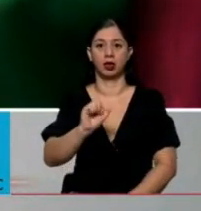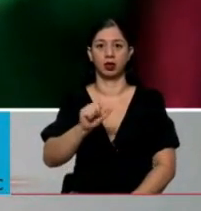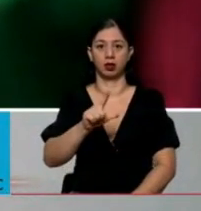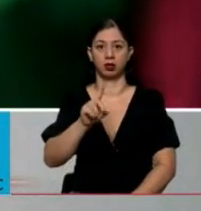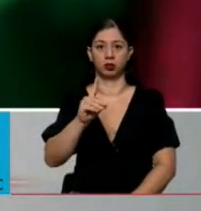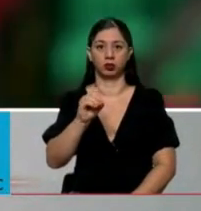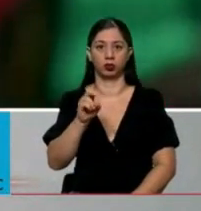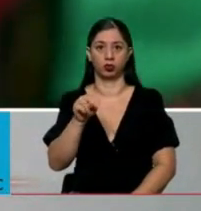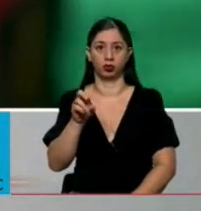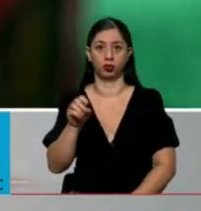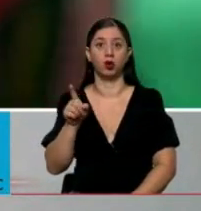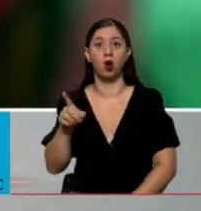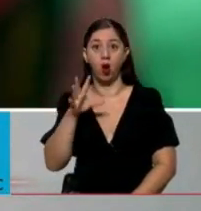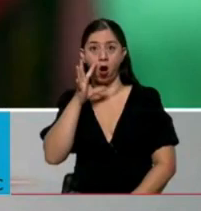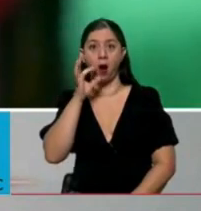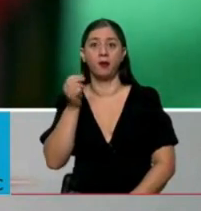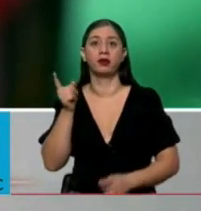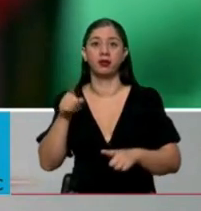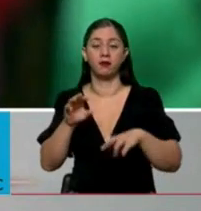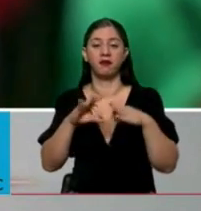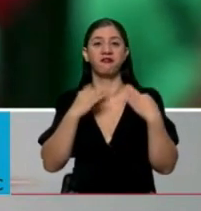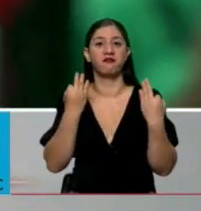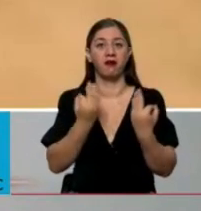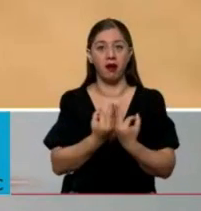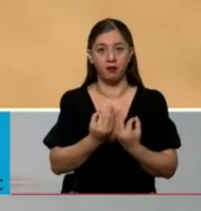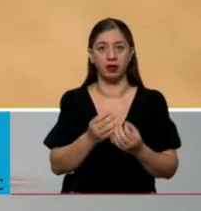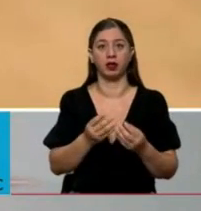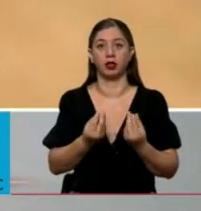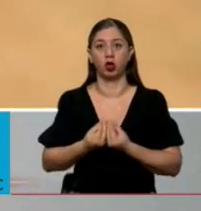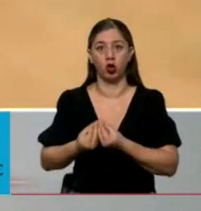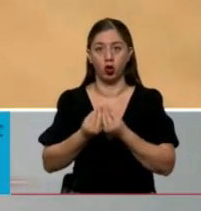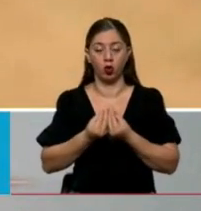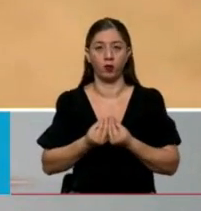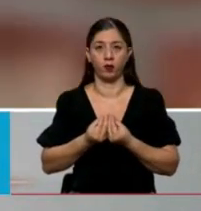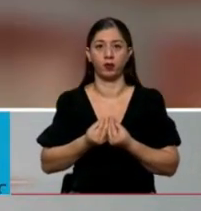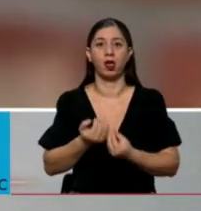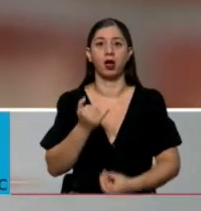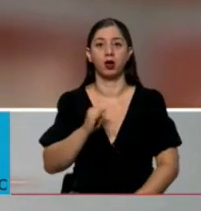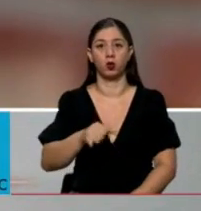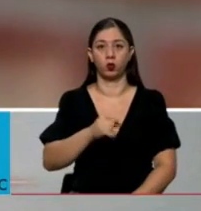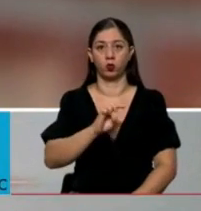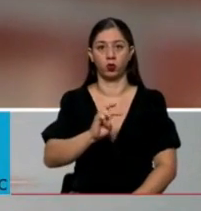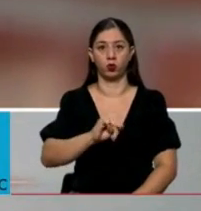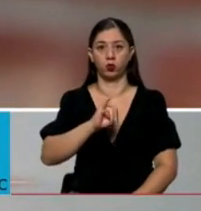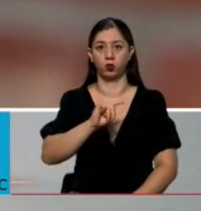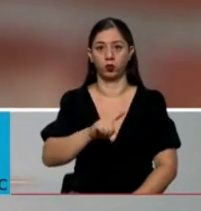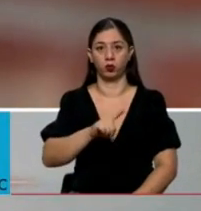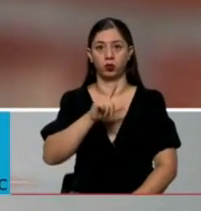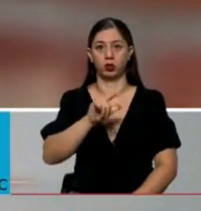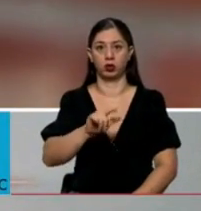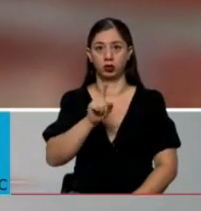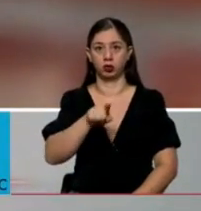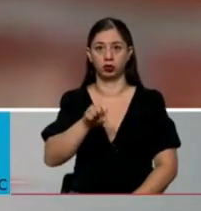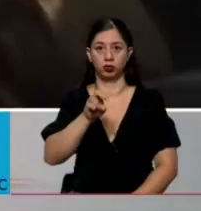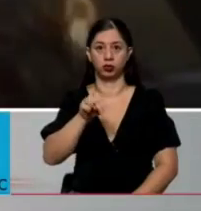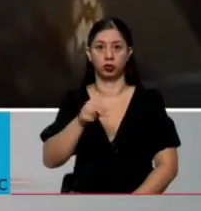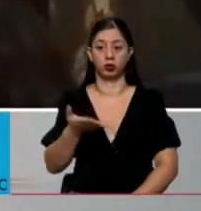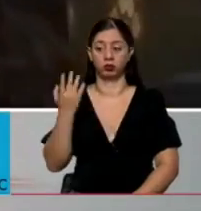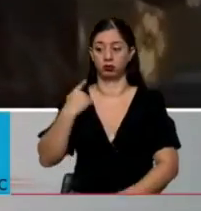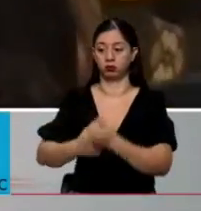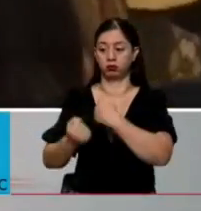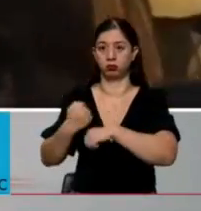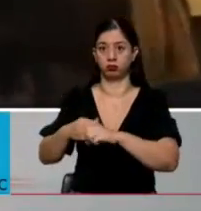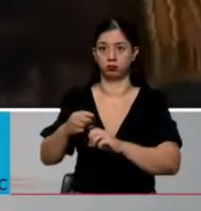territorial. El comunero era además familiar del concejal de Caldono, Wilson Andrés Bomba Piamba, asesinado en marzo pasado. El